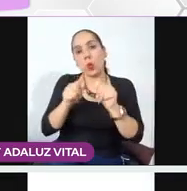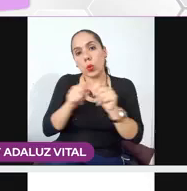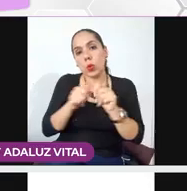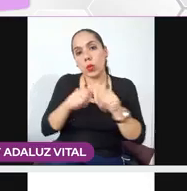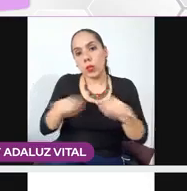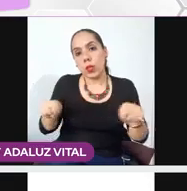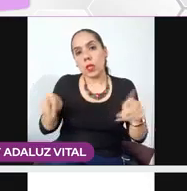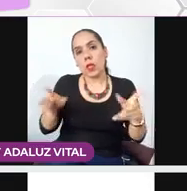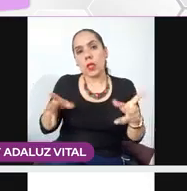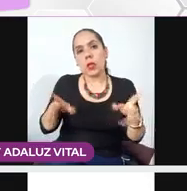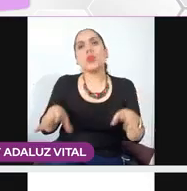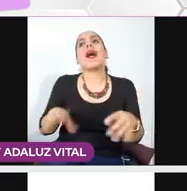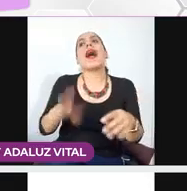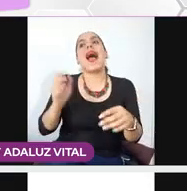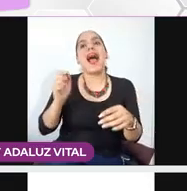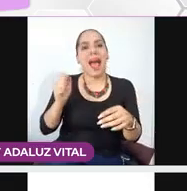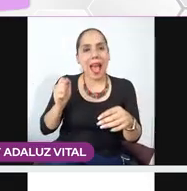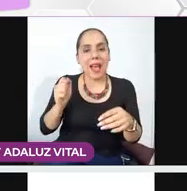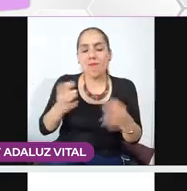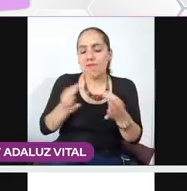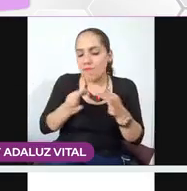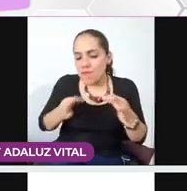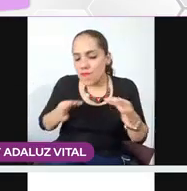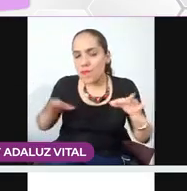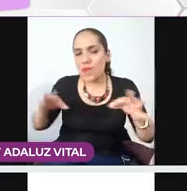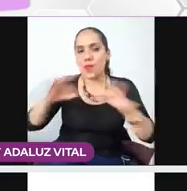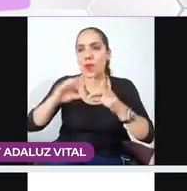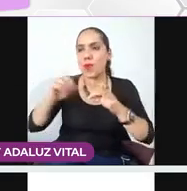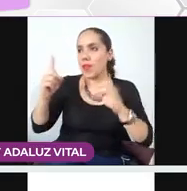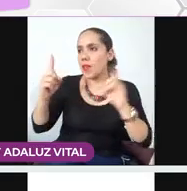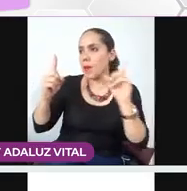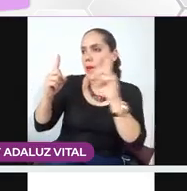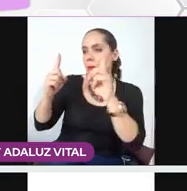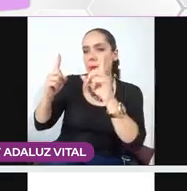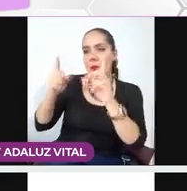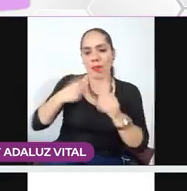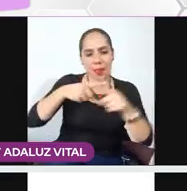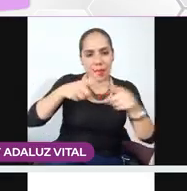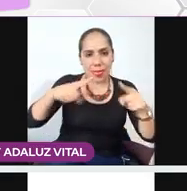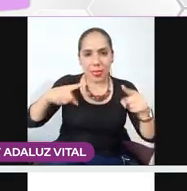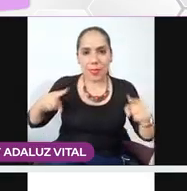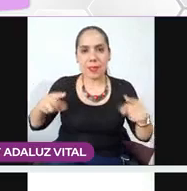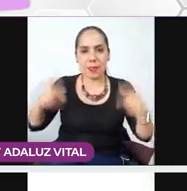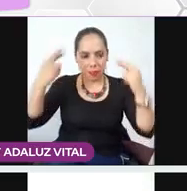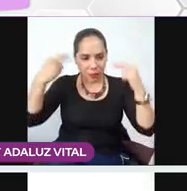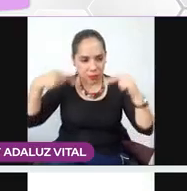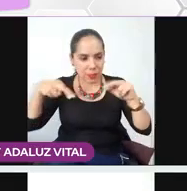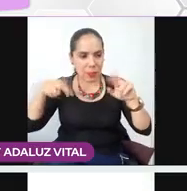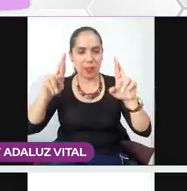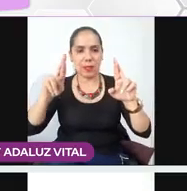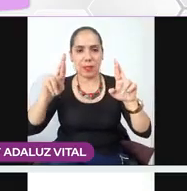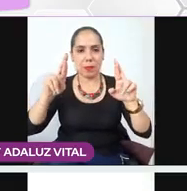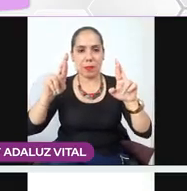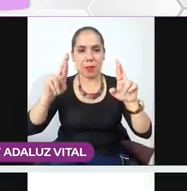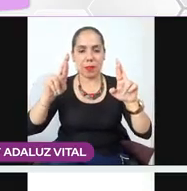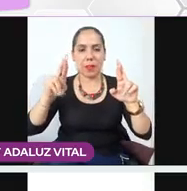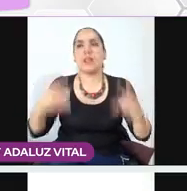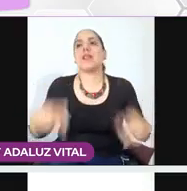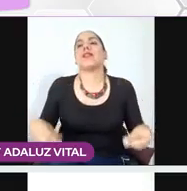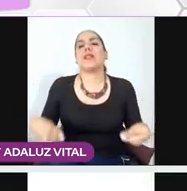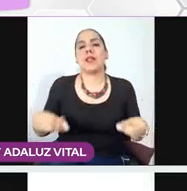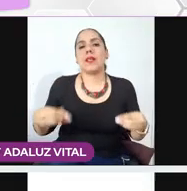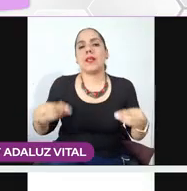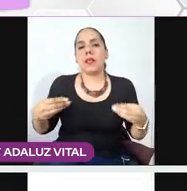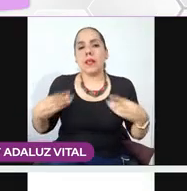Entonces sí es importante estas figuras que nos van a dar lo representativo de una figura masculina